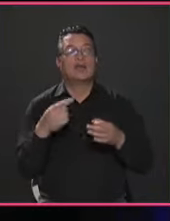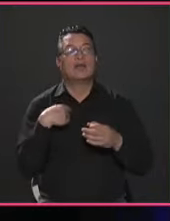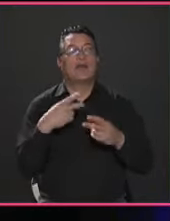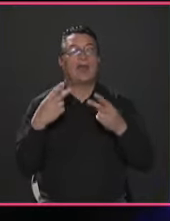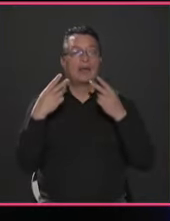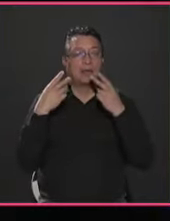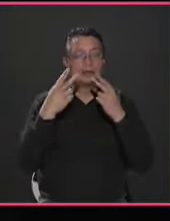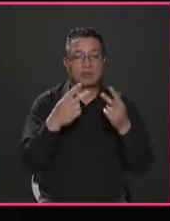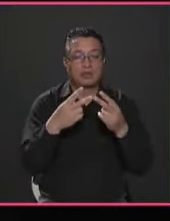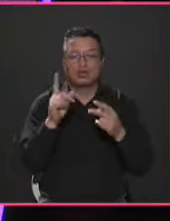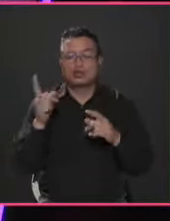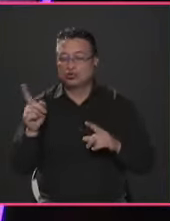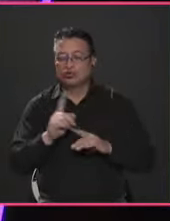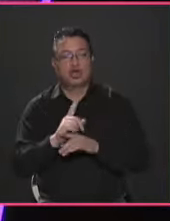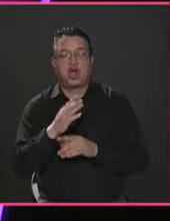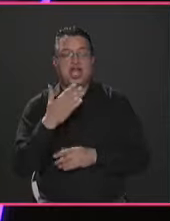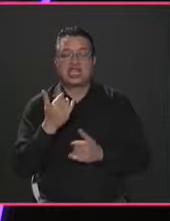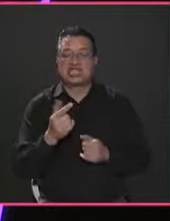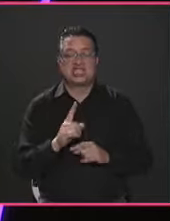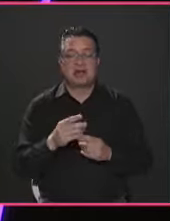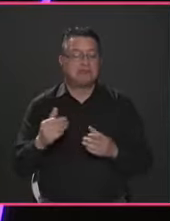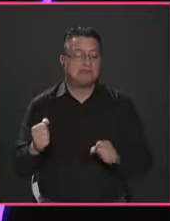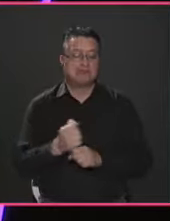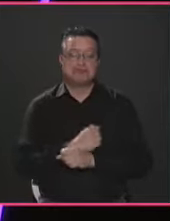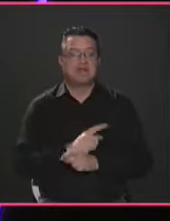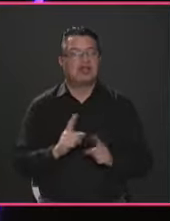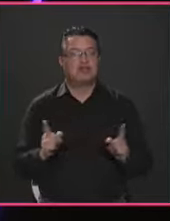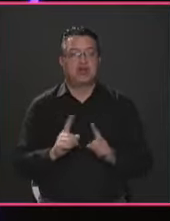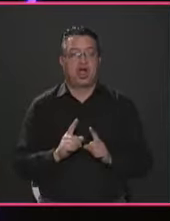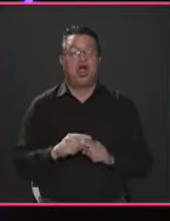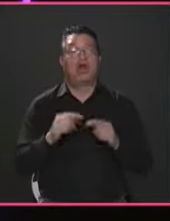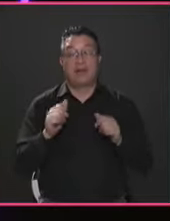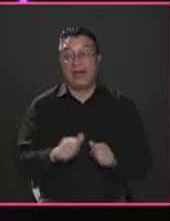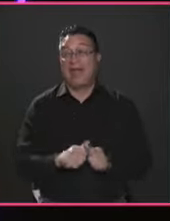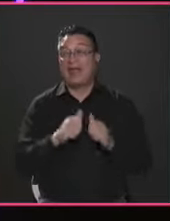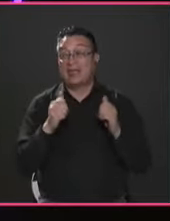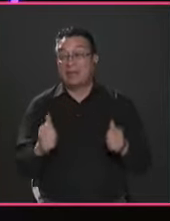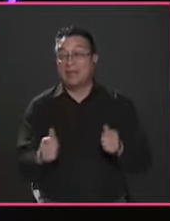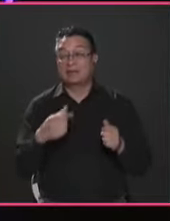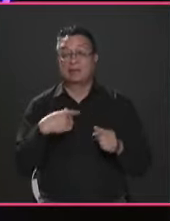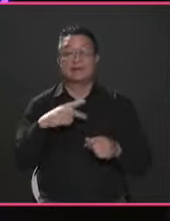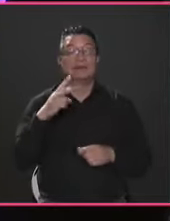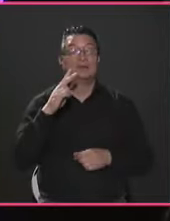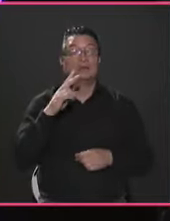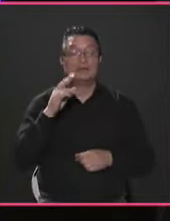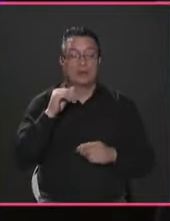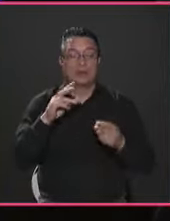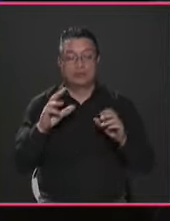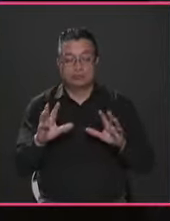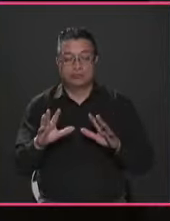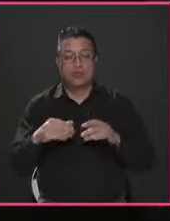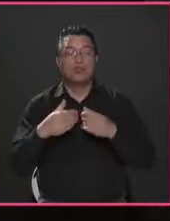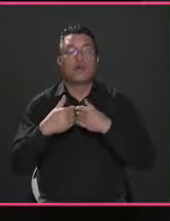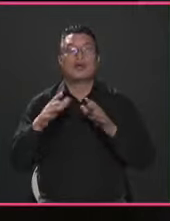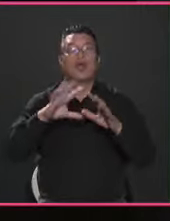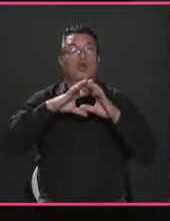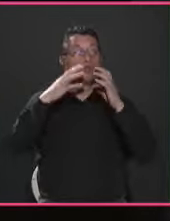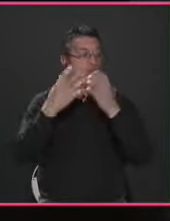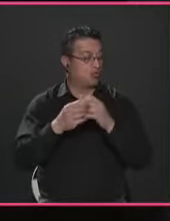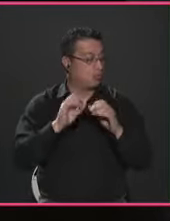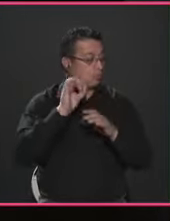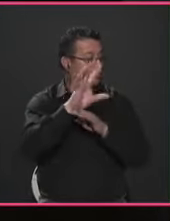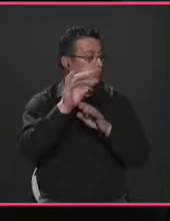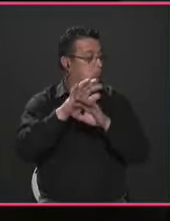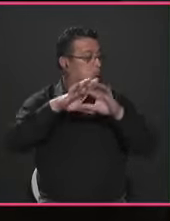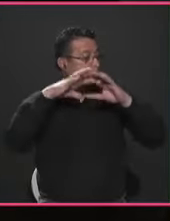ni tampoco cuando se analiza y además al estar inactivado permite enviarse a cualquier parte del mundo si fuese para análisis